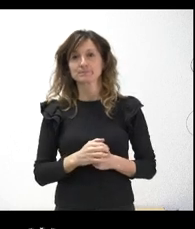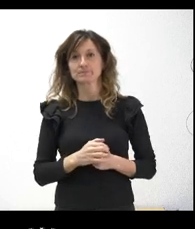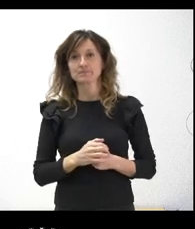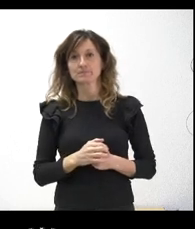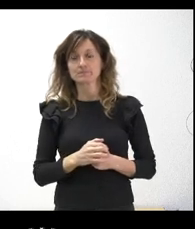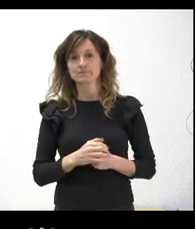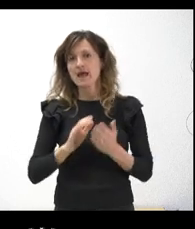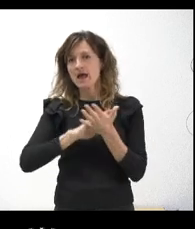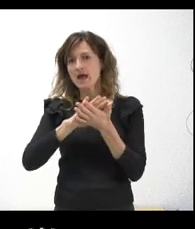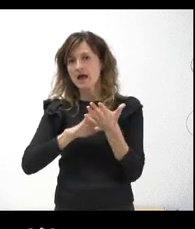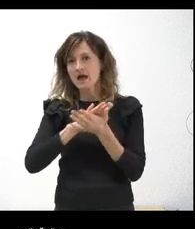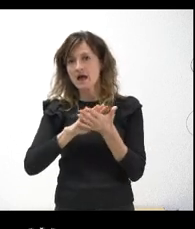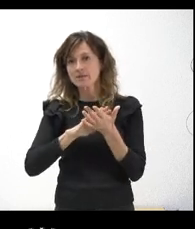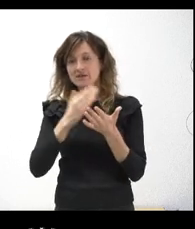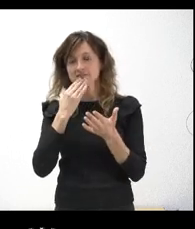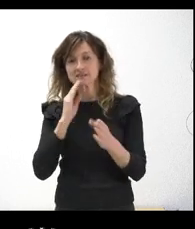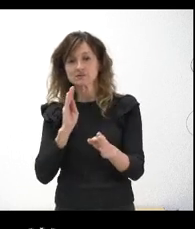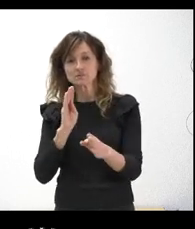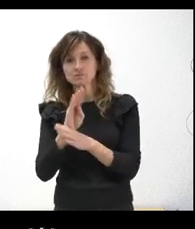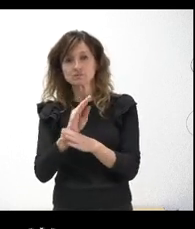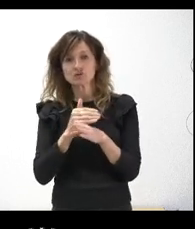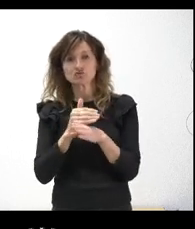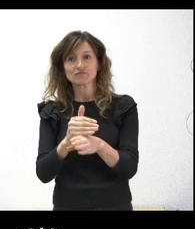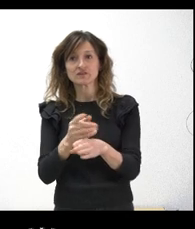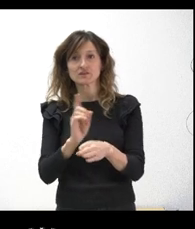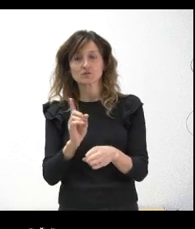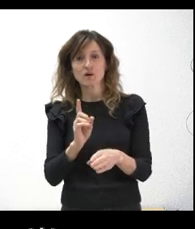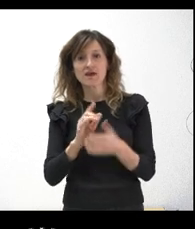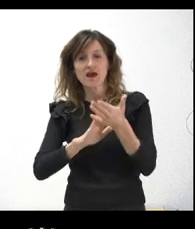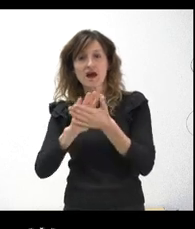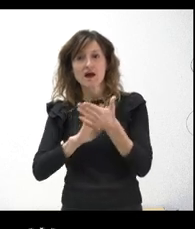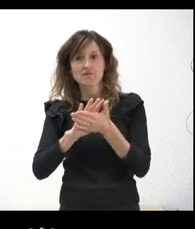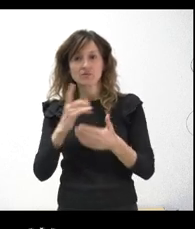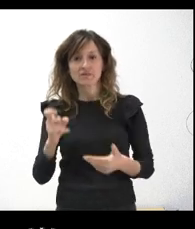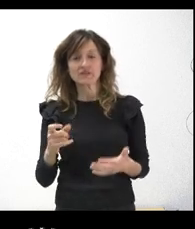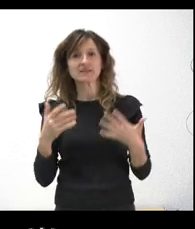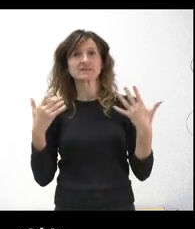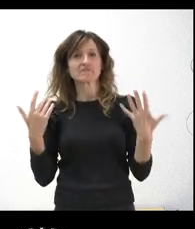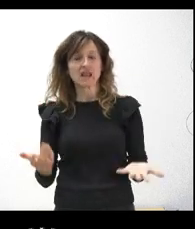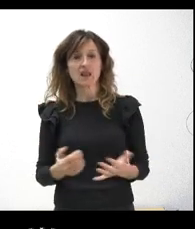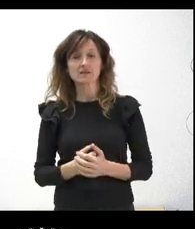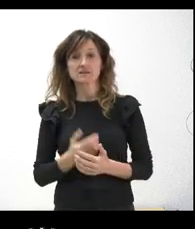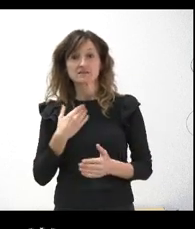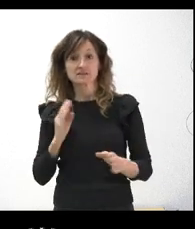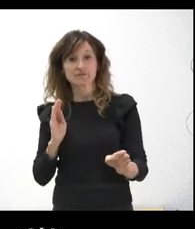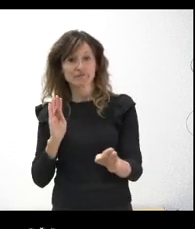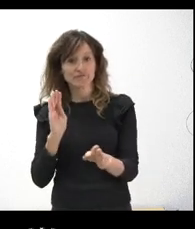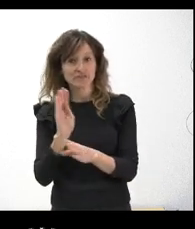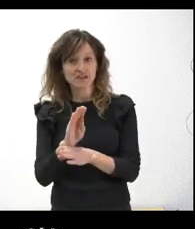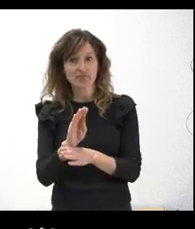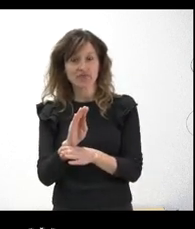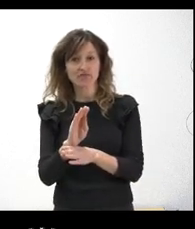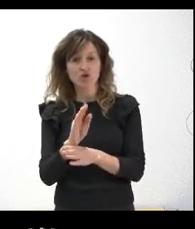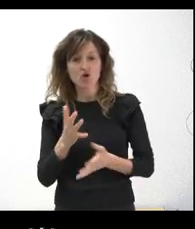está planteando es sin la financiación suficiente no est estamos ni siquiera dispuestos a hablar de esto Bueno pues llegado el caso de que la financiación de que se le